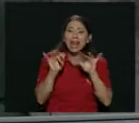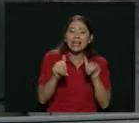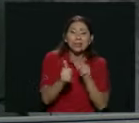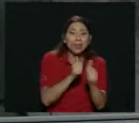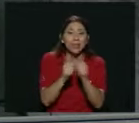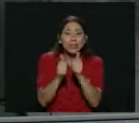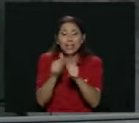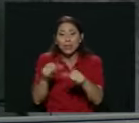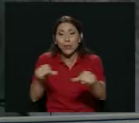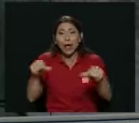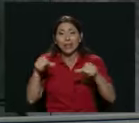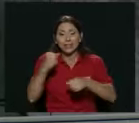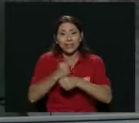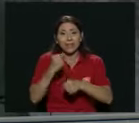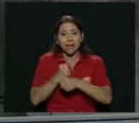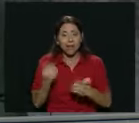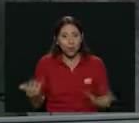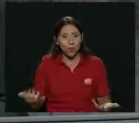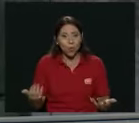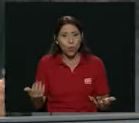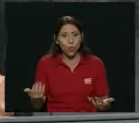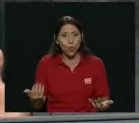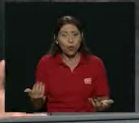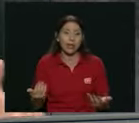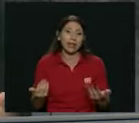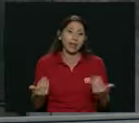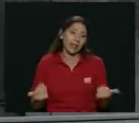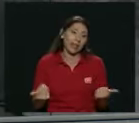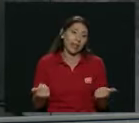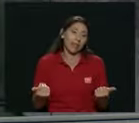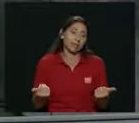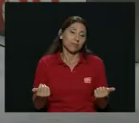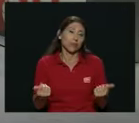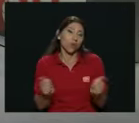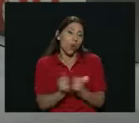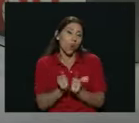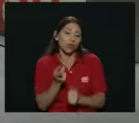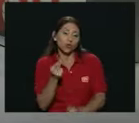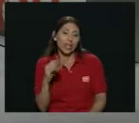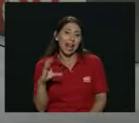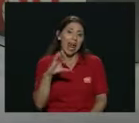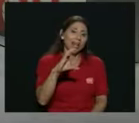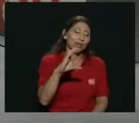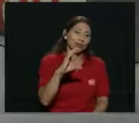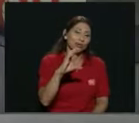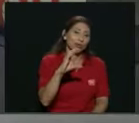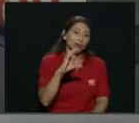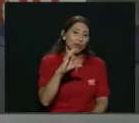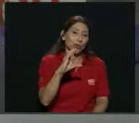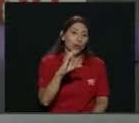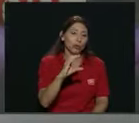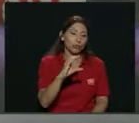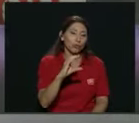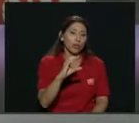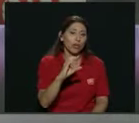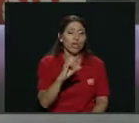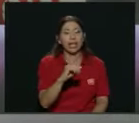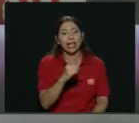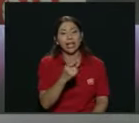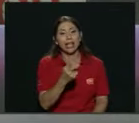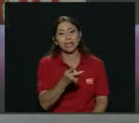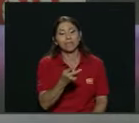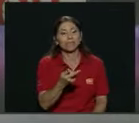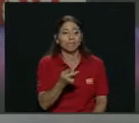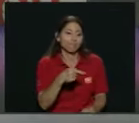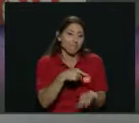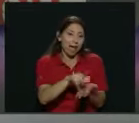en algunas áreas de trabajo que precisamente por salarios o por así decirlo, remuneraciones,